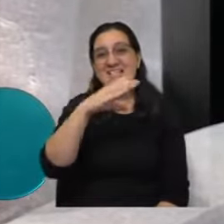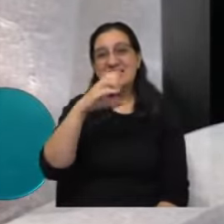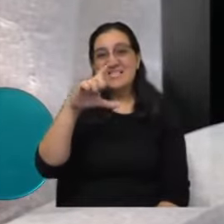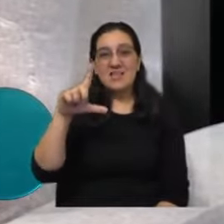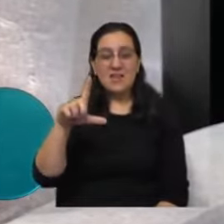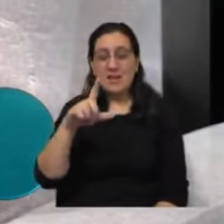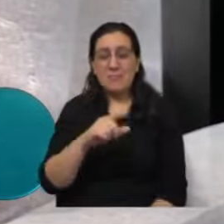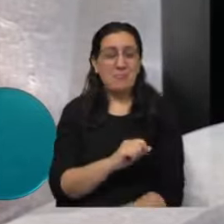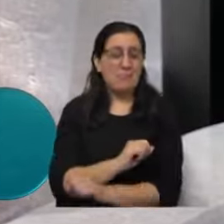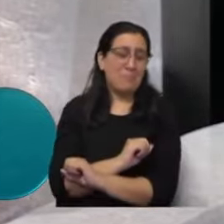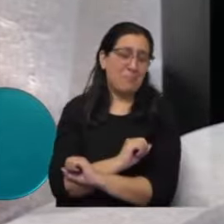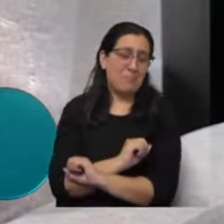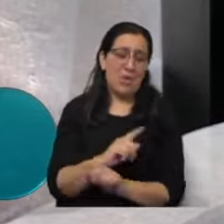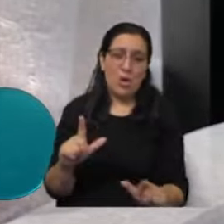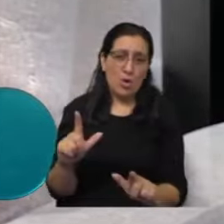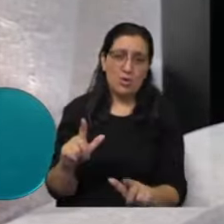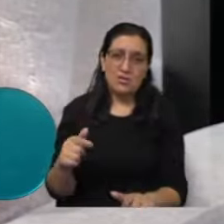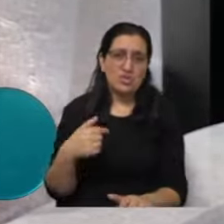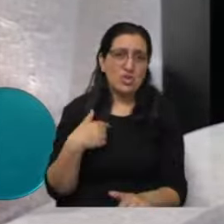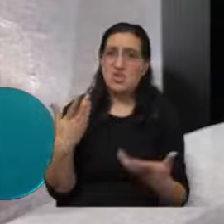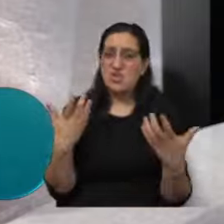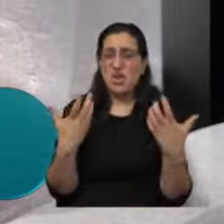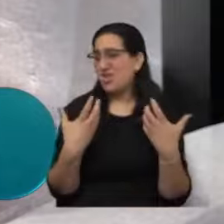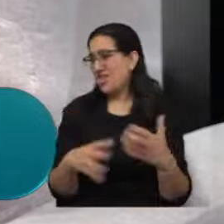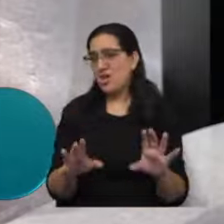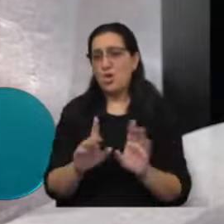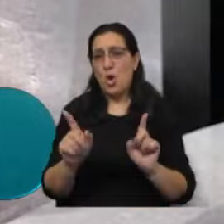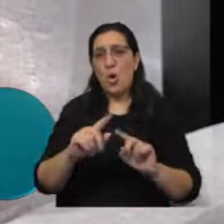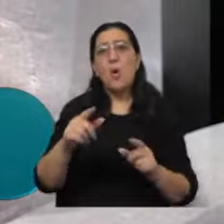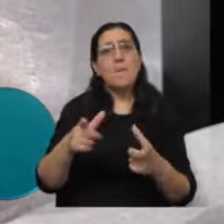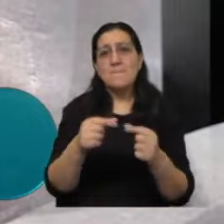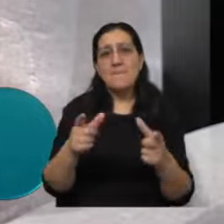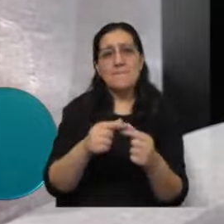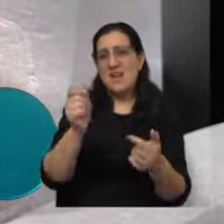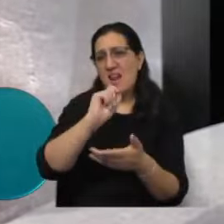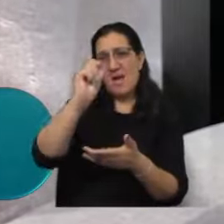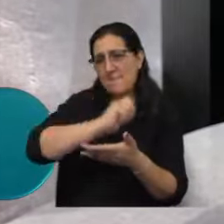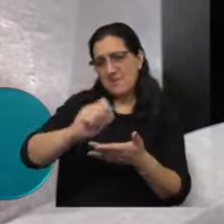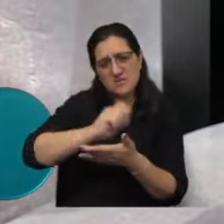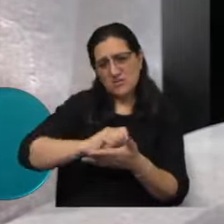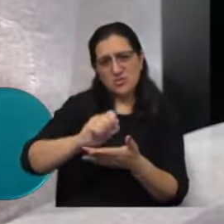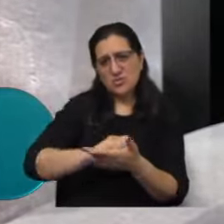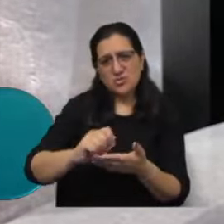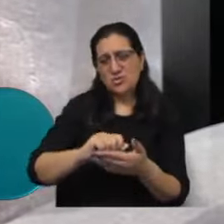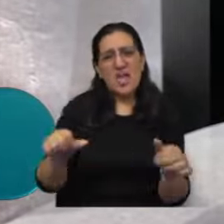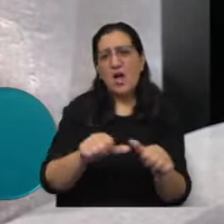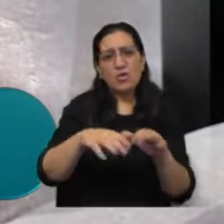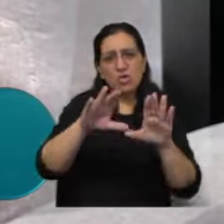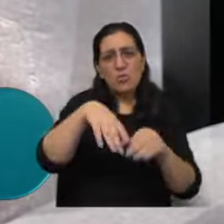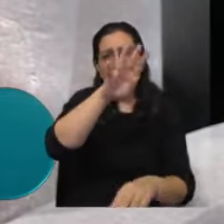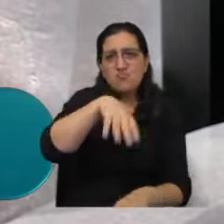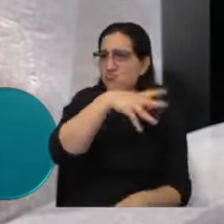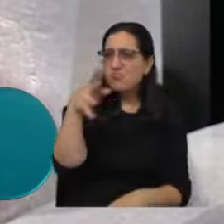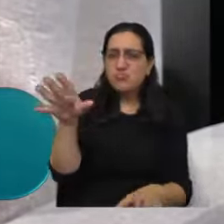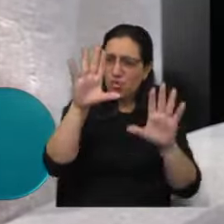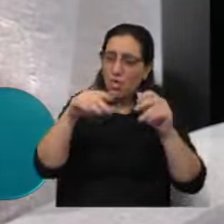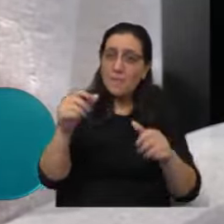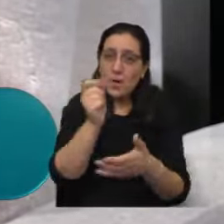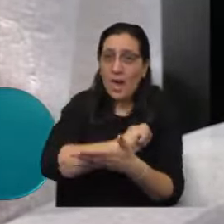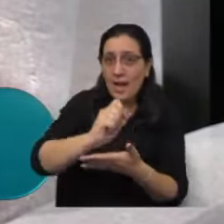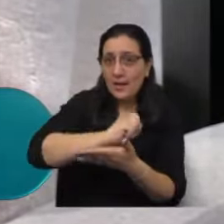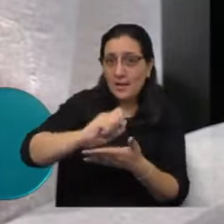mí como ser humano. Digo, no. No, tráeme un papel, tráeme un lápiz, te hago el debe, te hago el haber, te hago la columna, te hago la